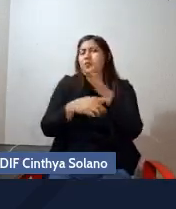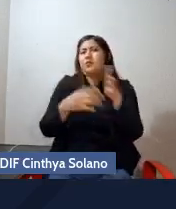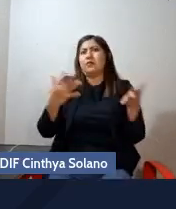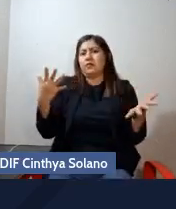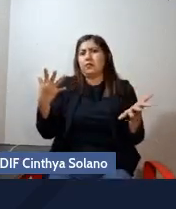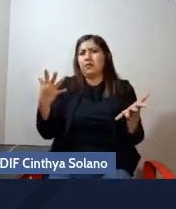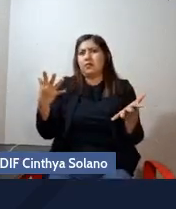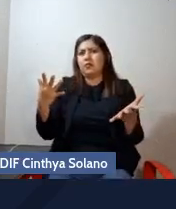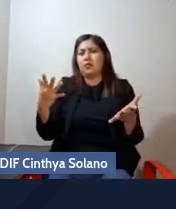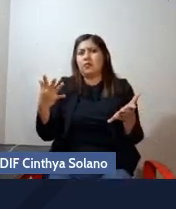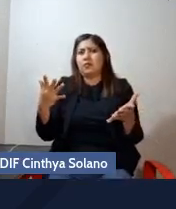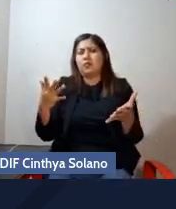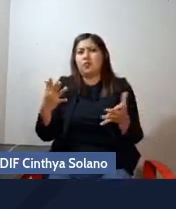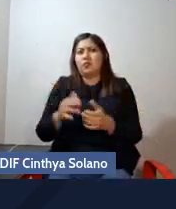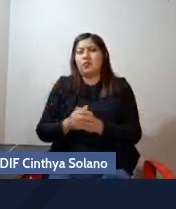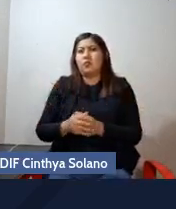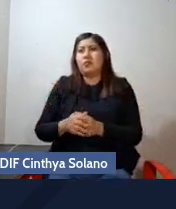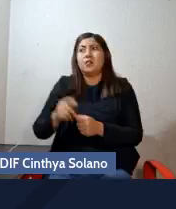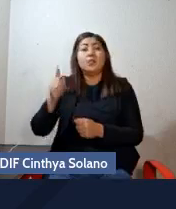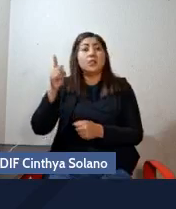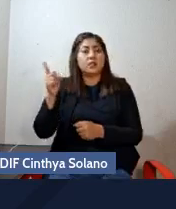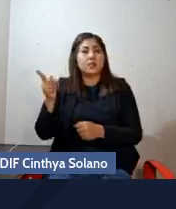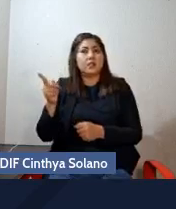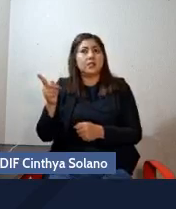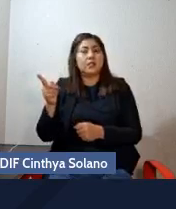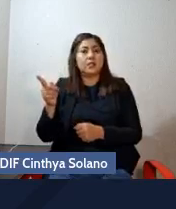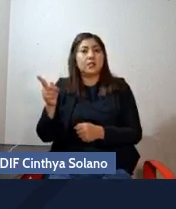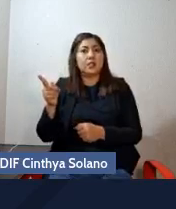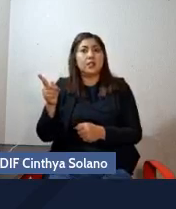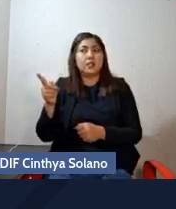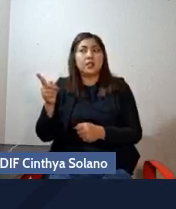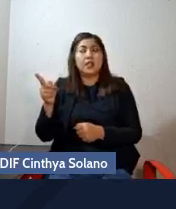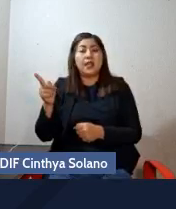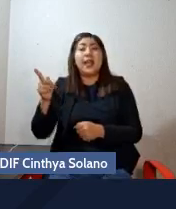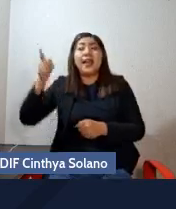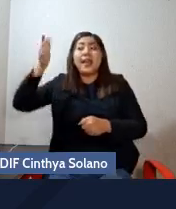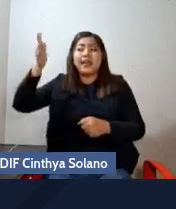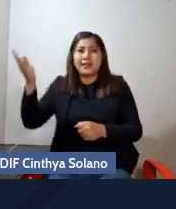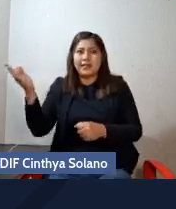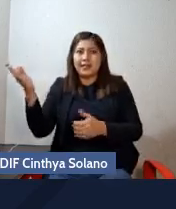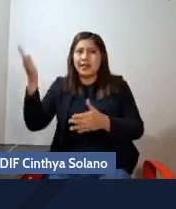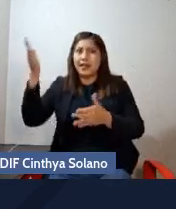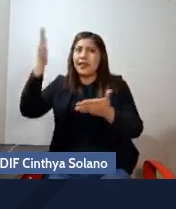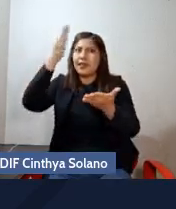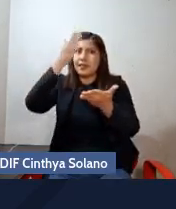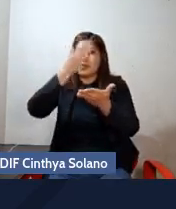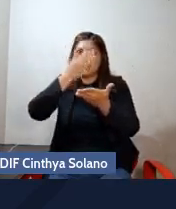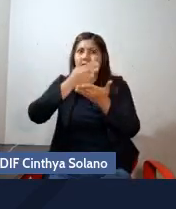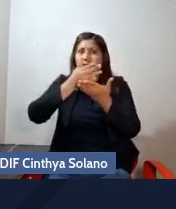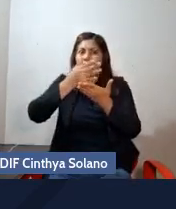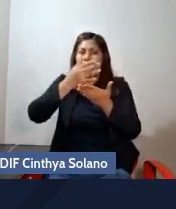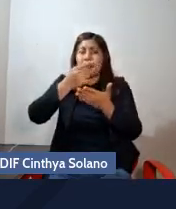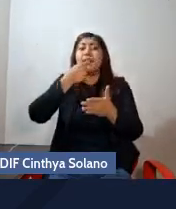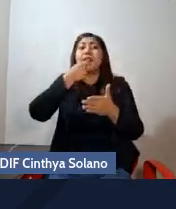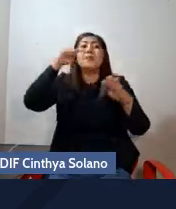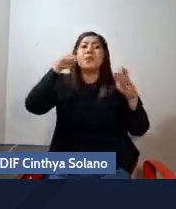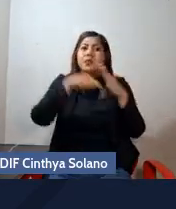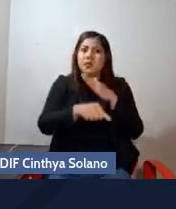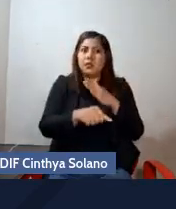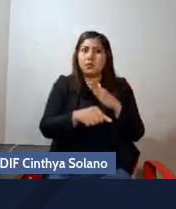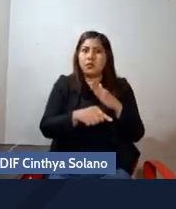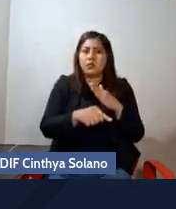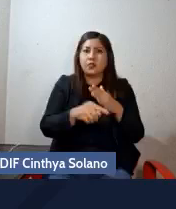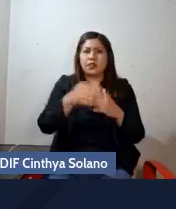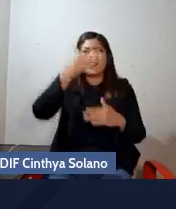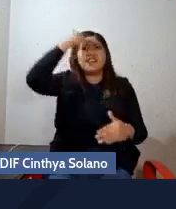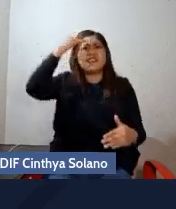sabe perfectamente cuál es la manera correcta en la cual se le va a dar seguimiento, sabe qué número debe de